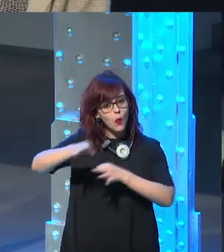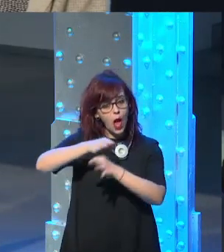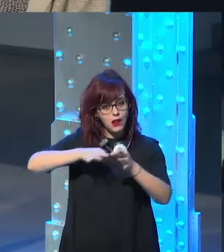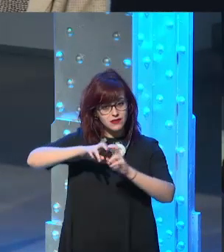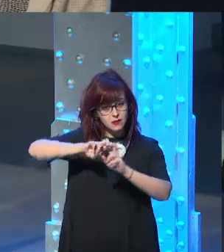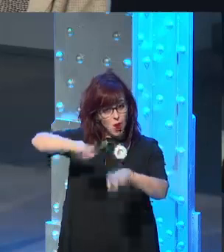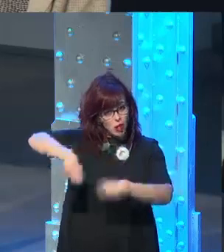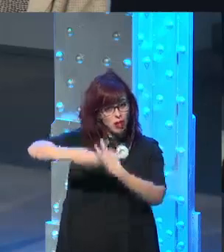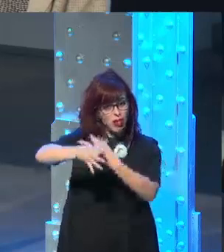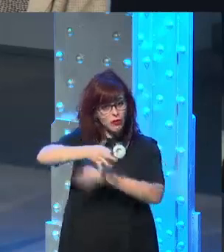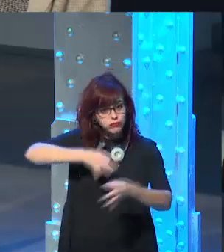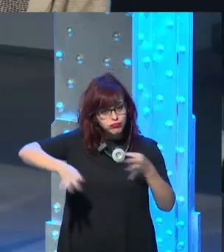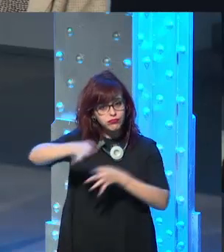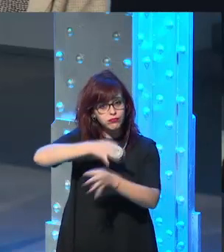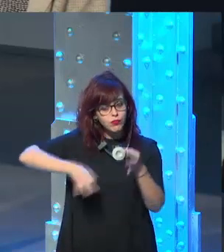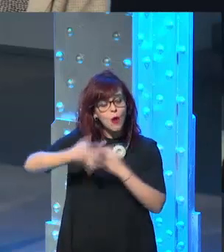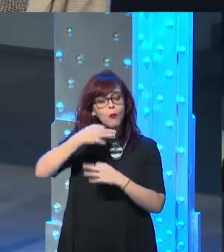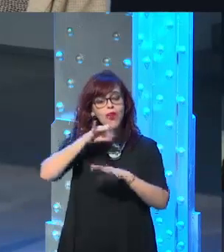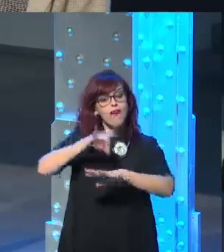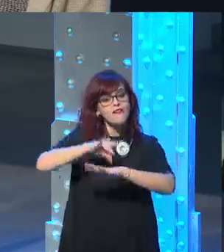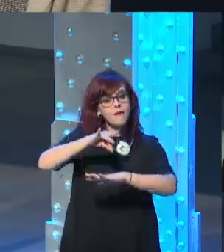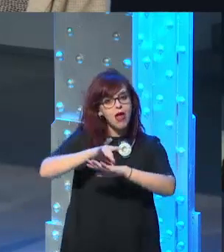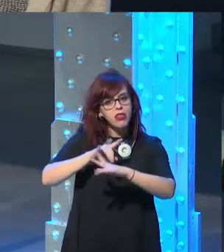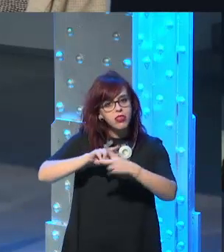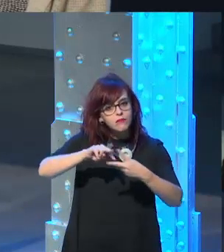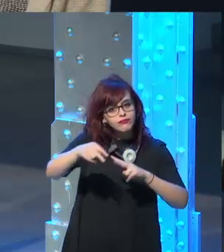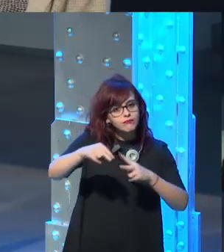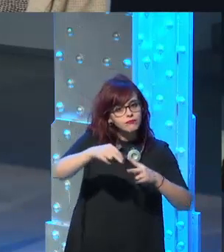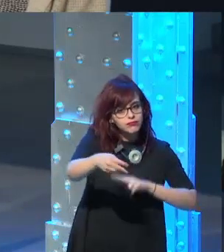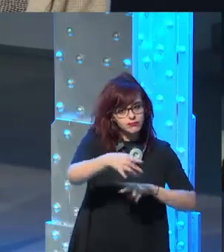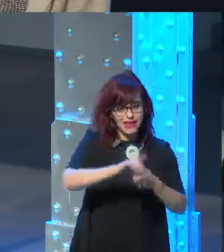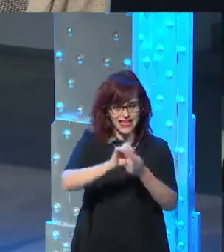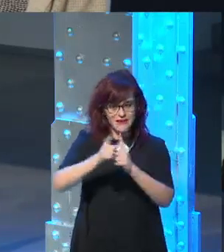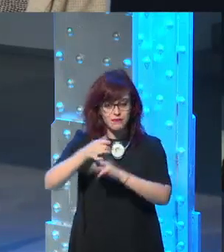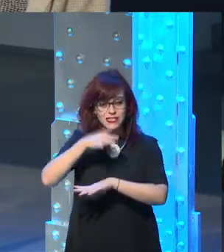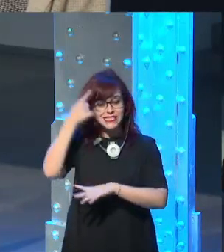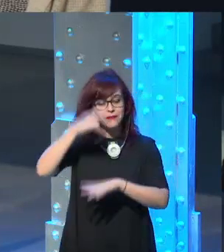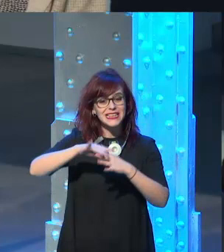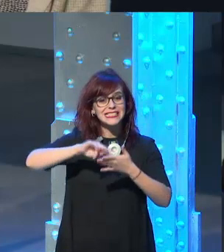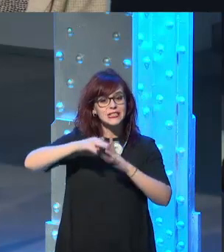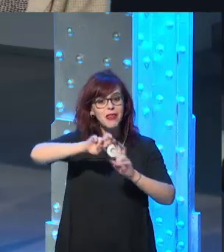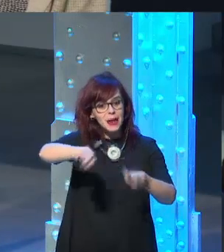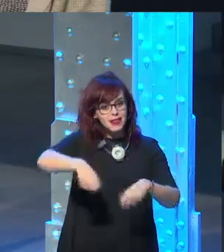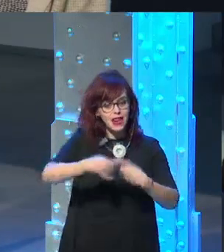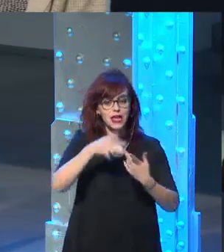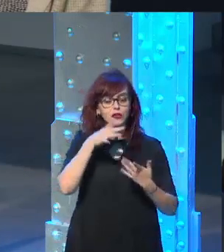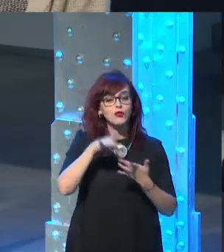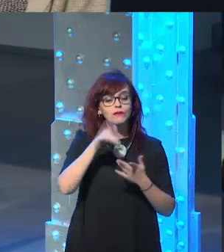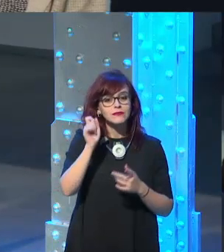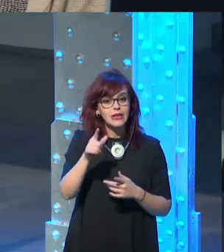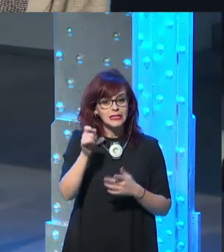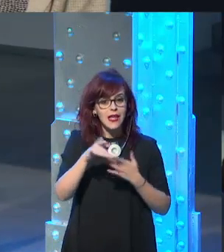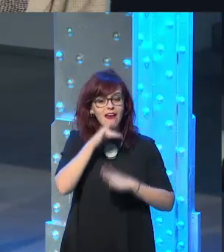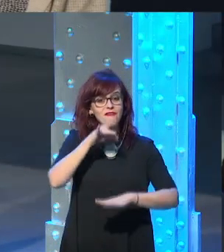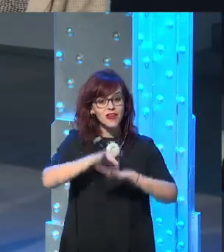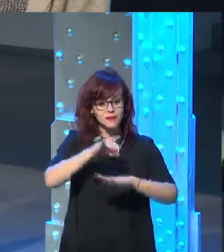modular en la enfermedad. Que de hecho se ha visto que estos sistemas de reciclaje suelen estar dañados en casi todas